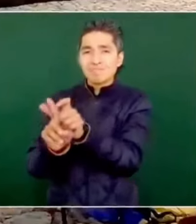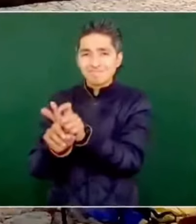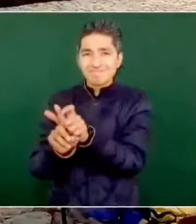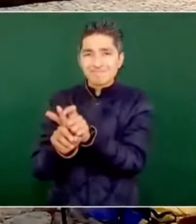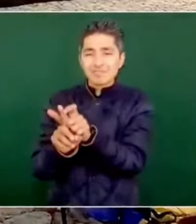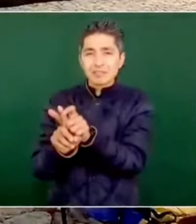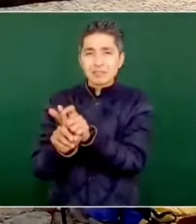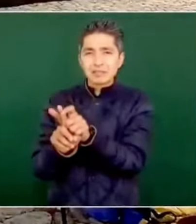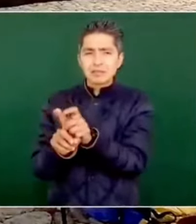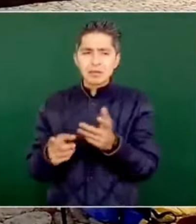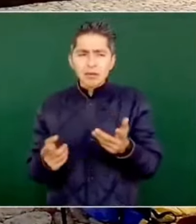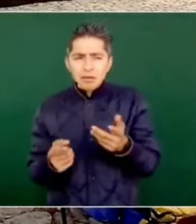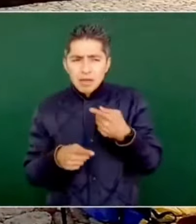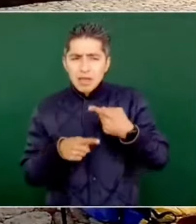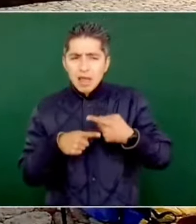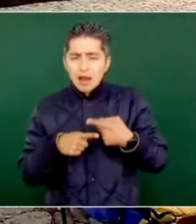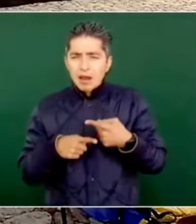Entonces